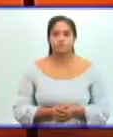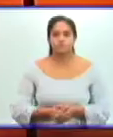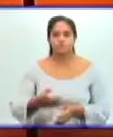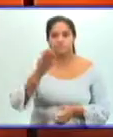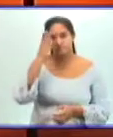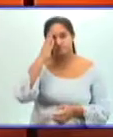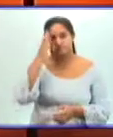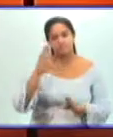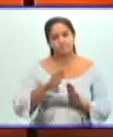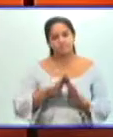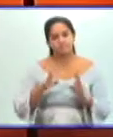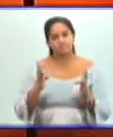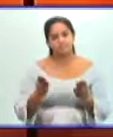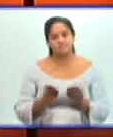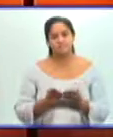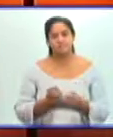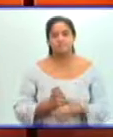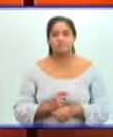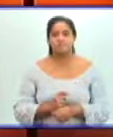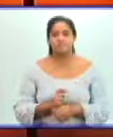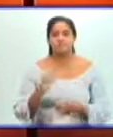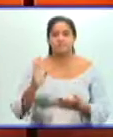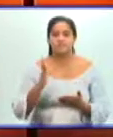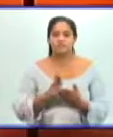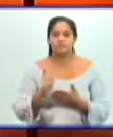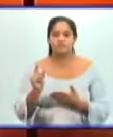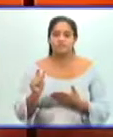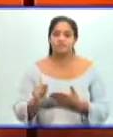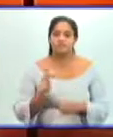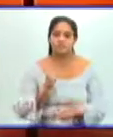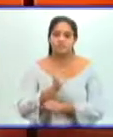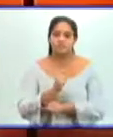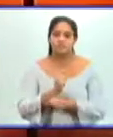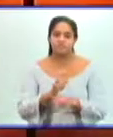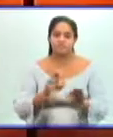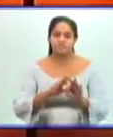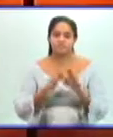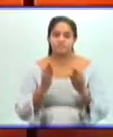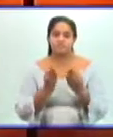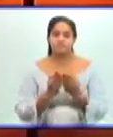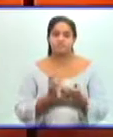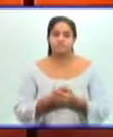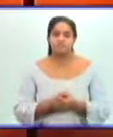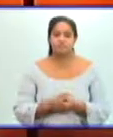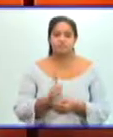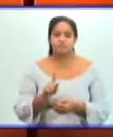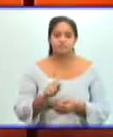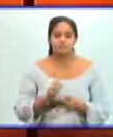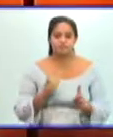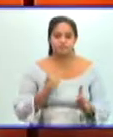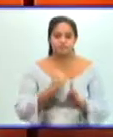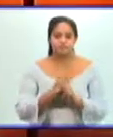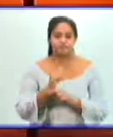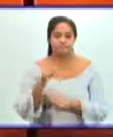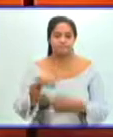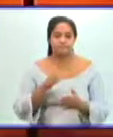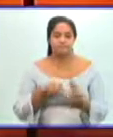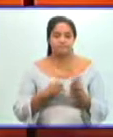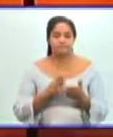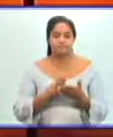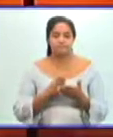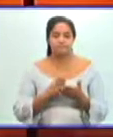Saludos a todos, estudiantes, profesores y familiares, que hoy espero que estén junto a nosotros para